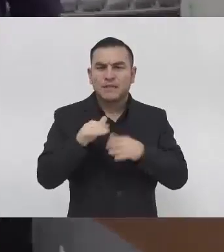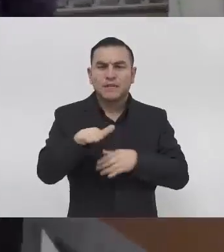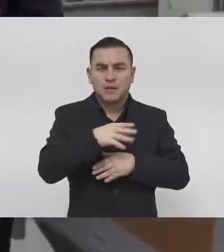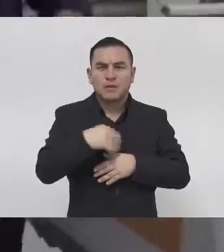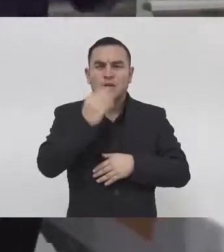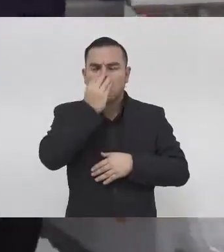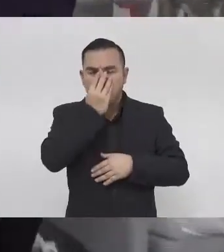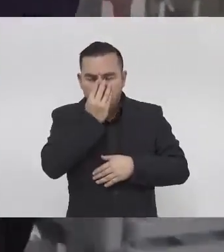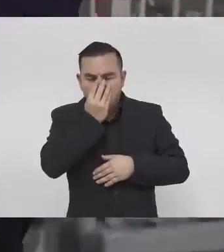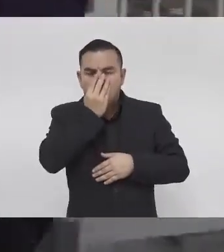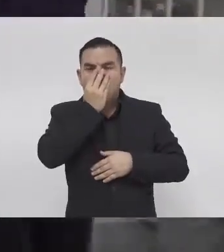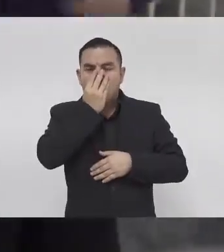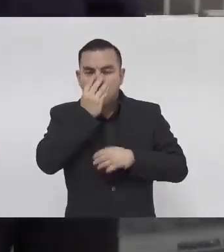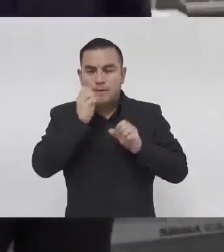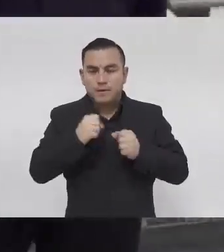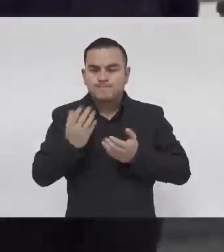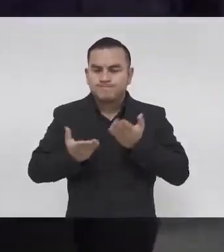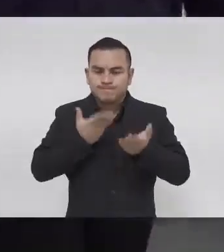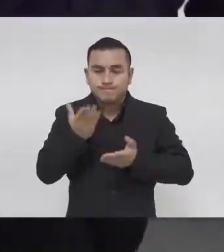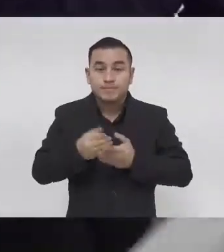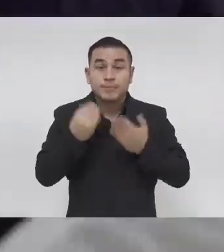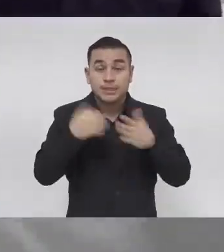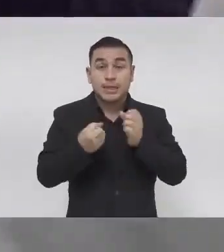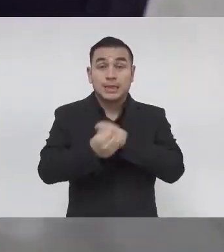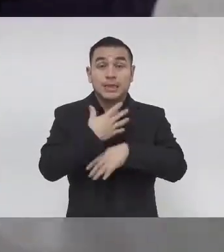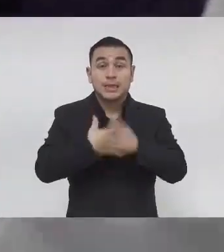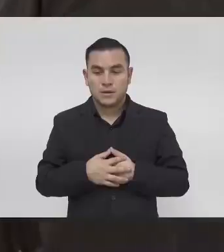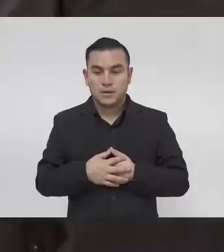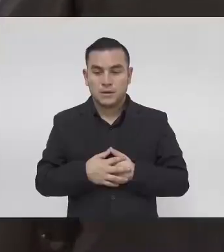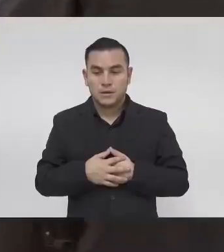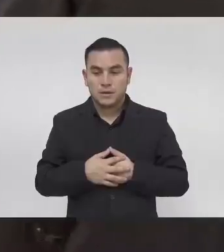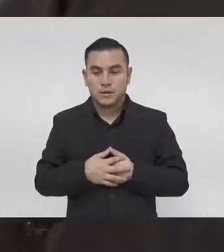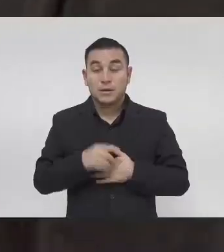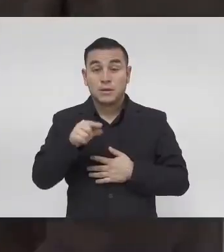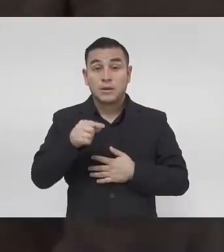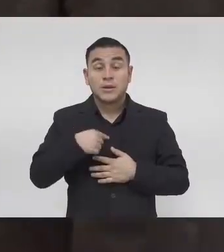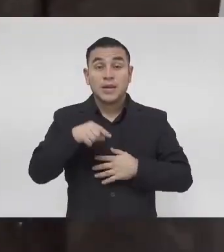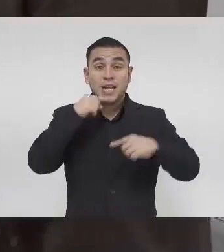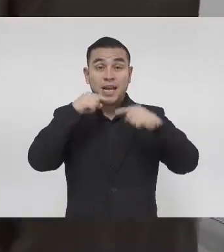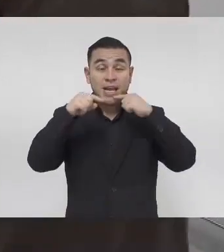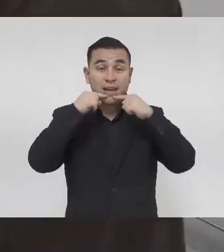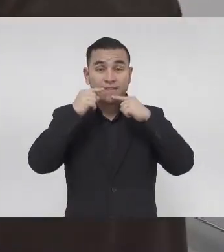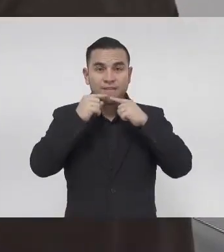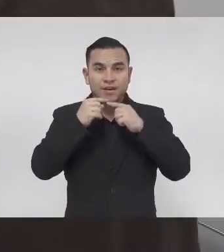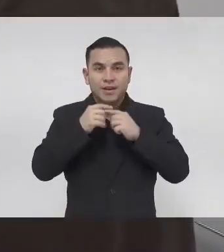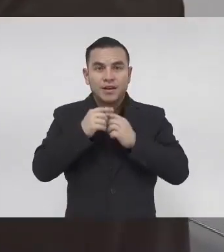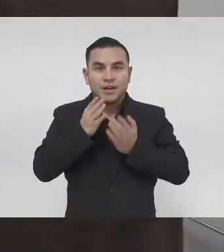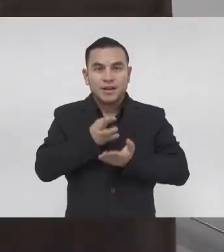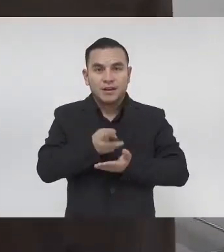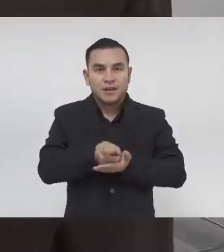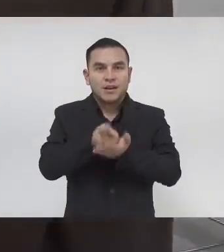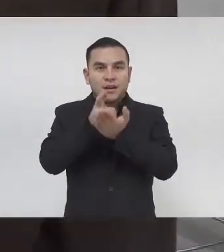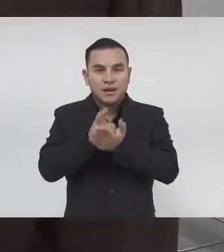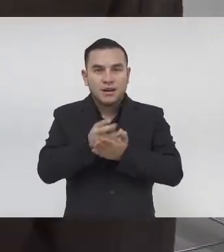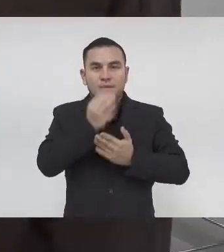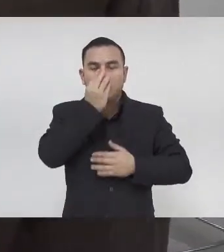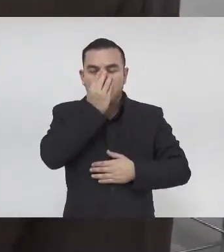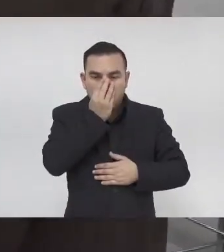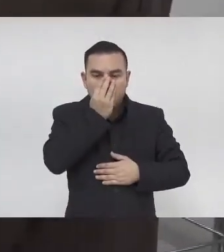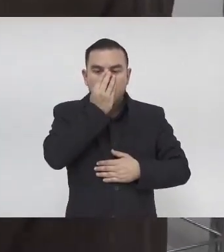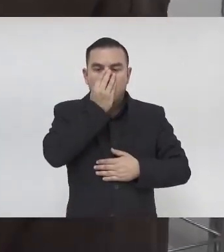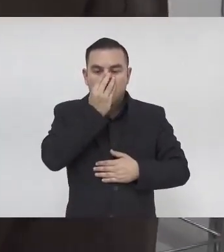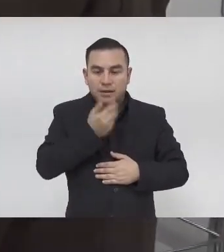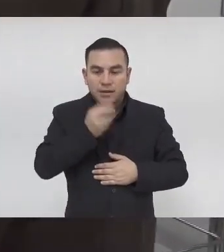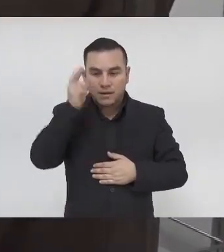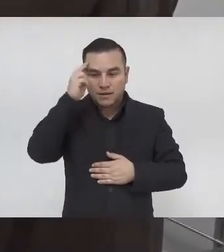cuidados intermedios de igual forma dijeron que la fase 2 y 3 lleva a un 82% y 60